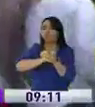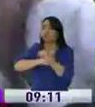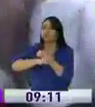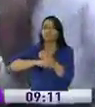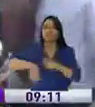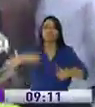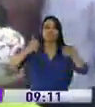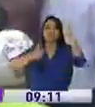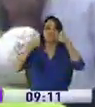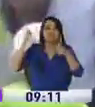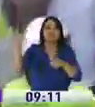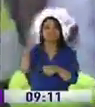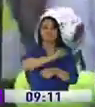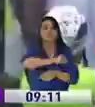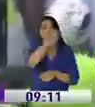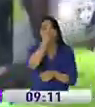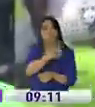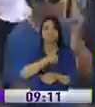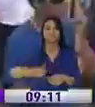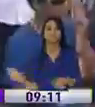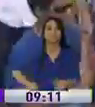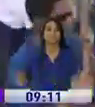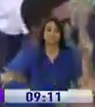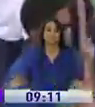la presidencia de la República.